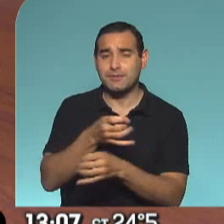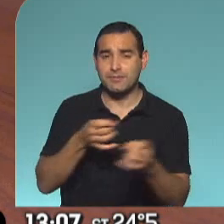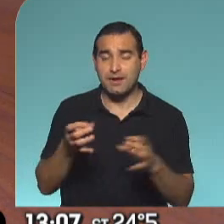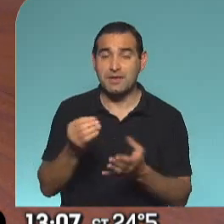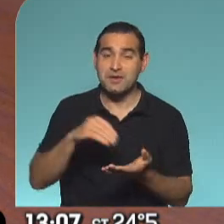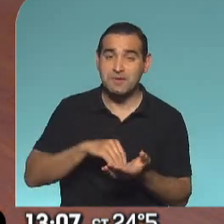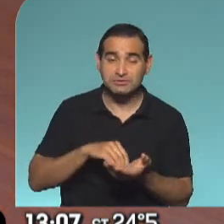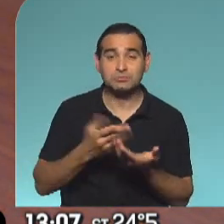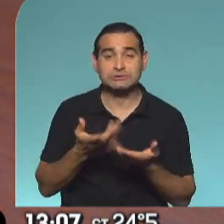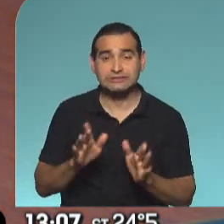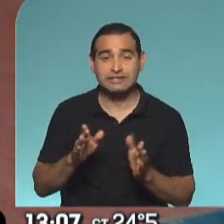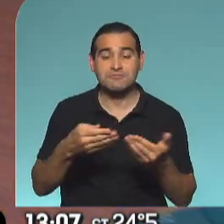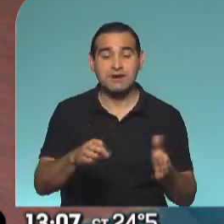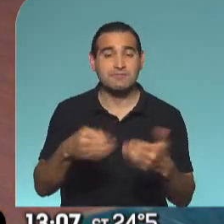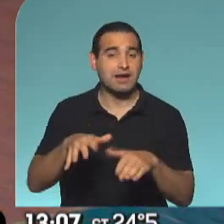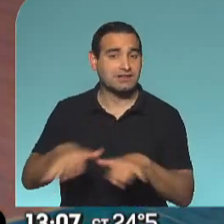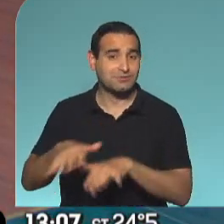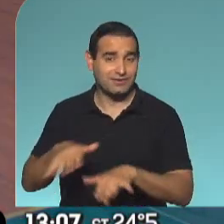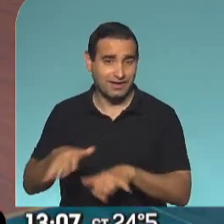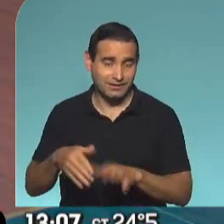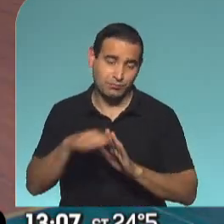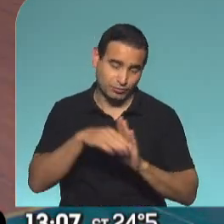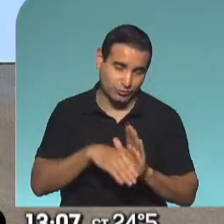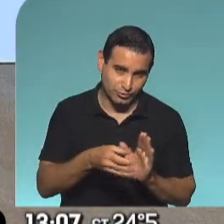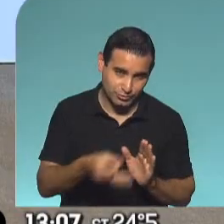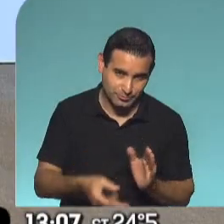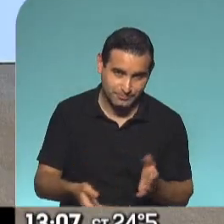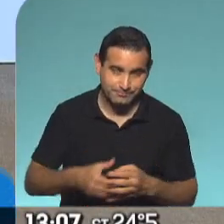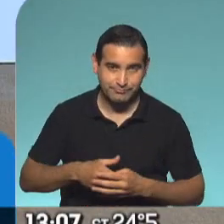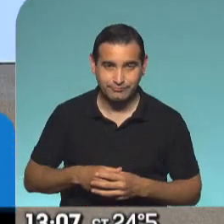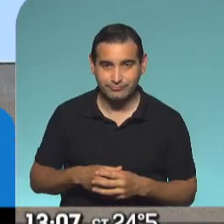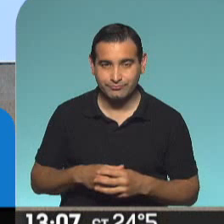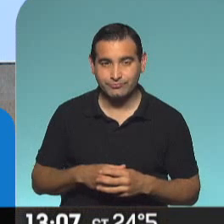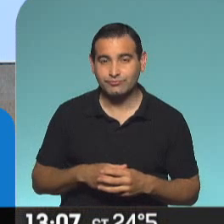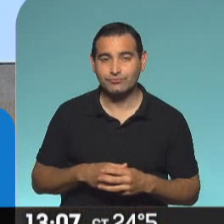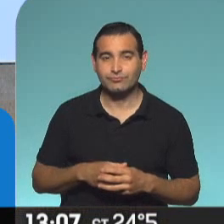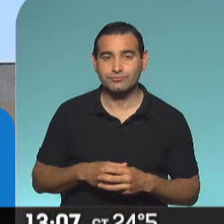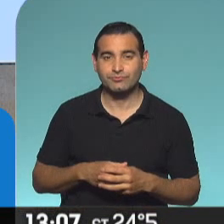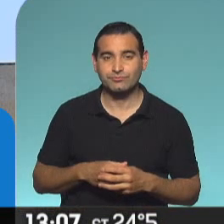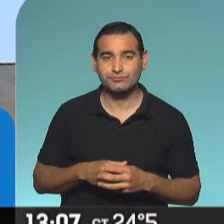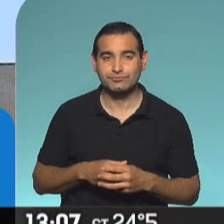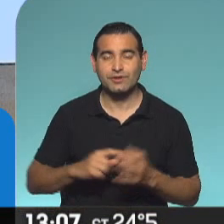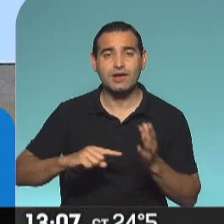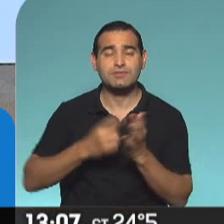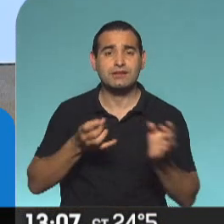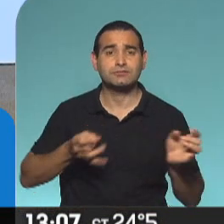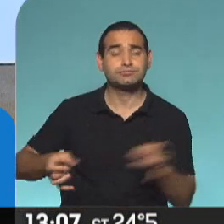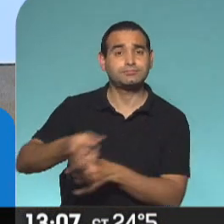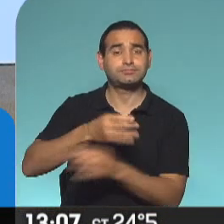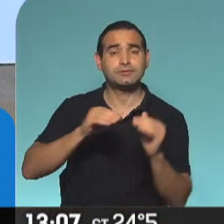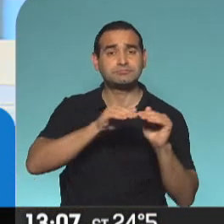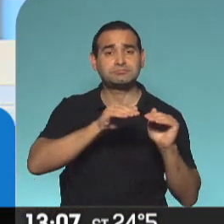posibilidad de nuevas reapertura siempre es con protocolos curva de contagios en la capital sigue